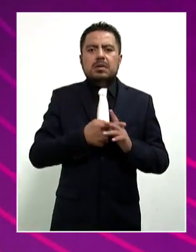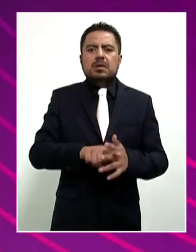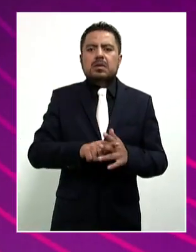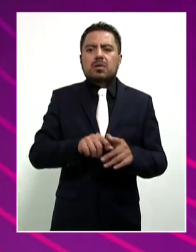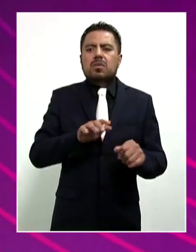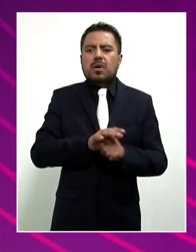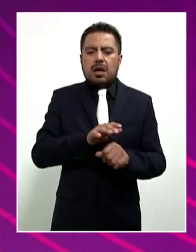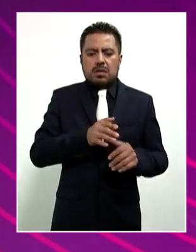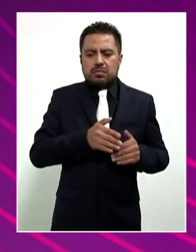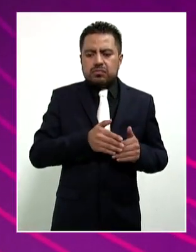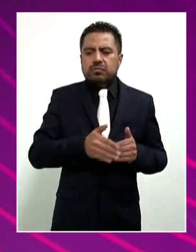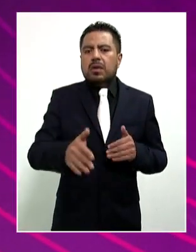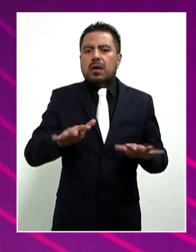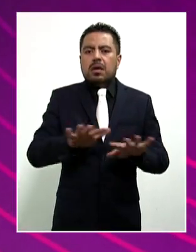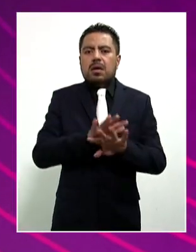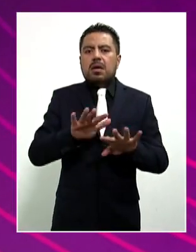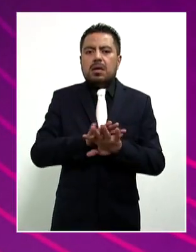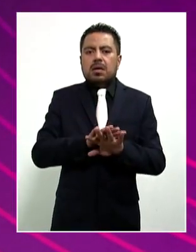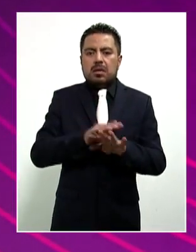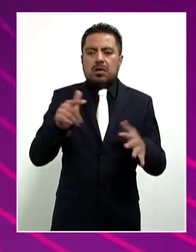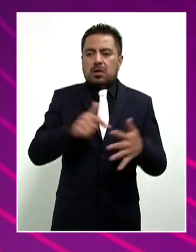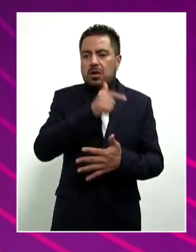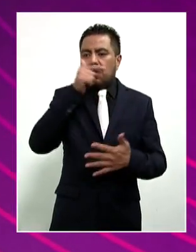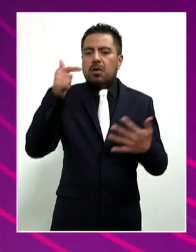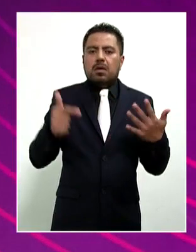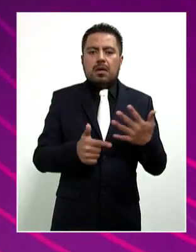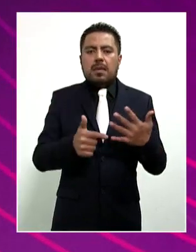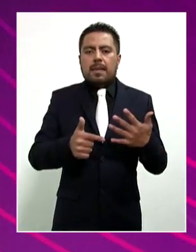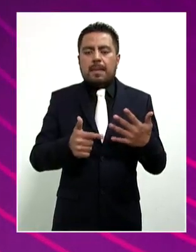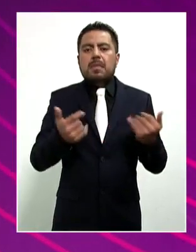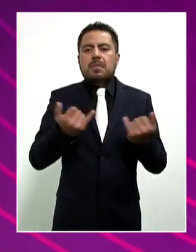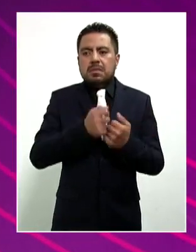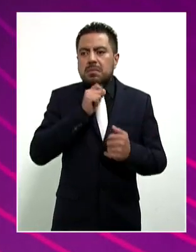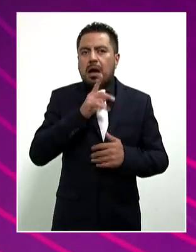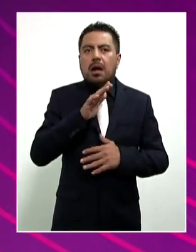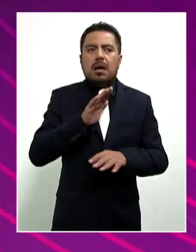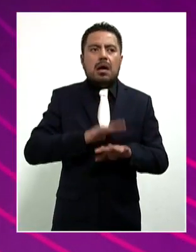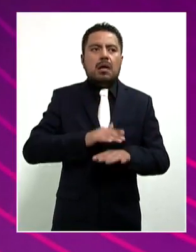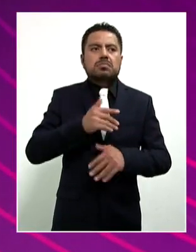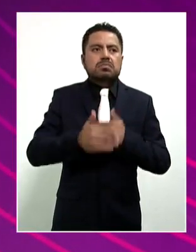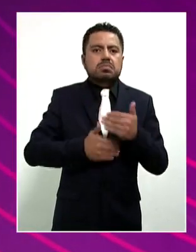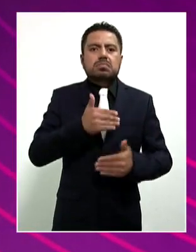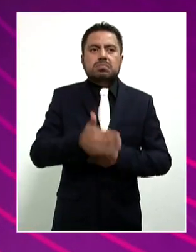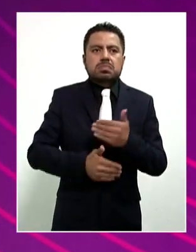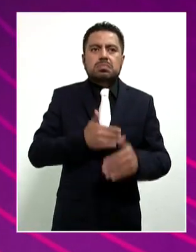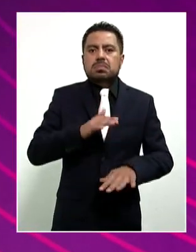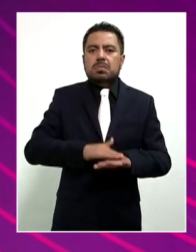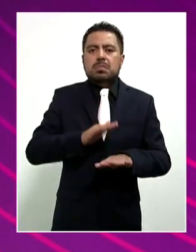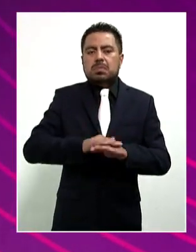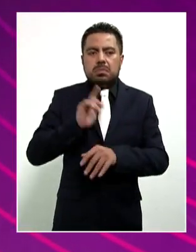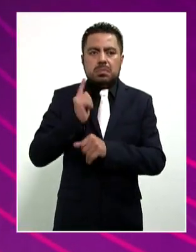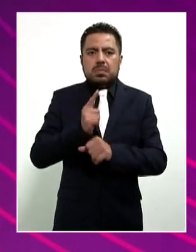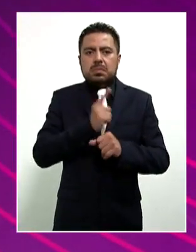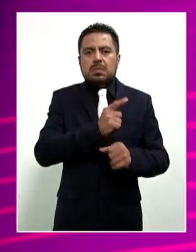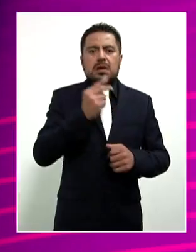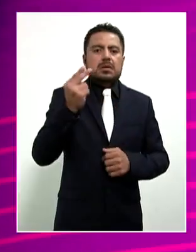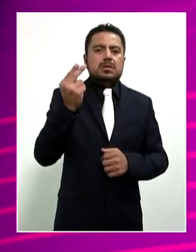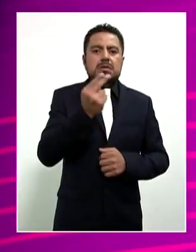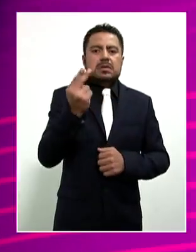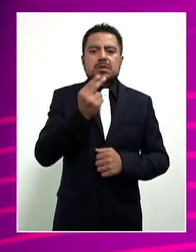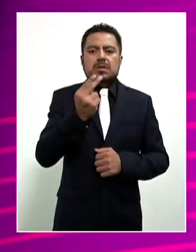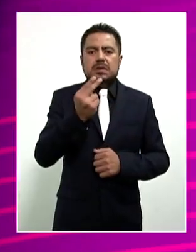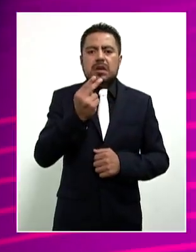una transición demográfica, y cada vez más vamos a ver esas necesidades en